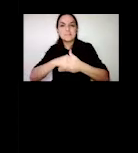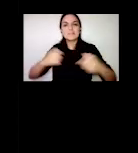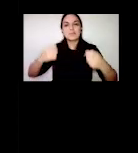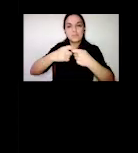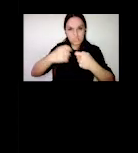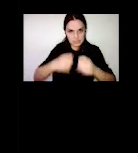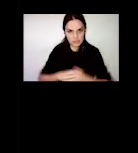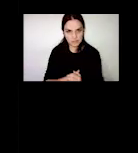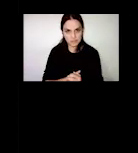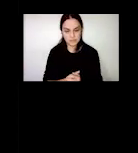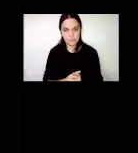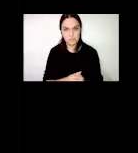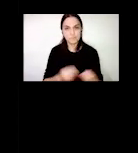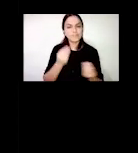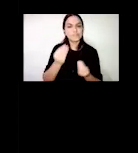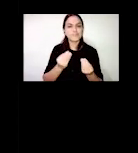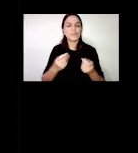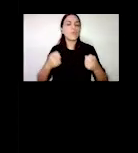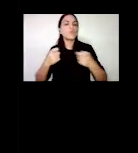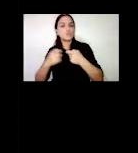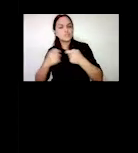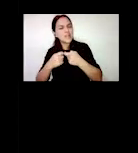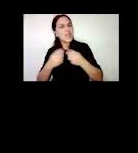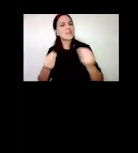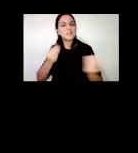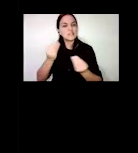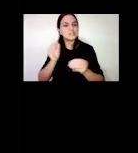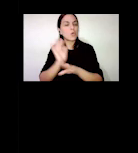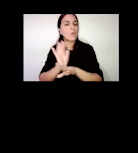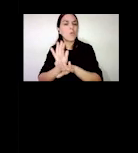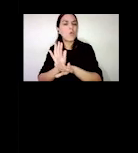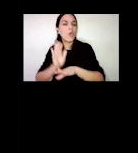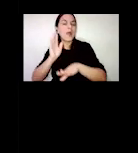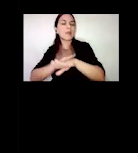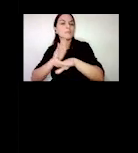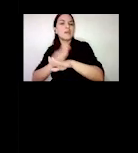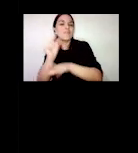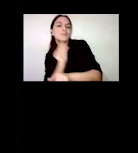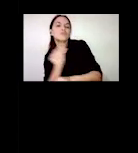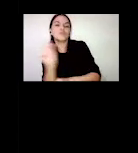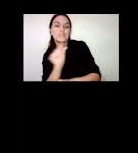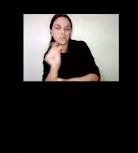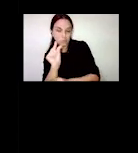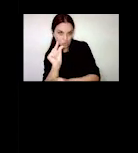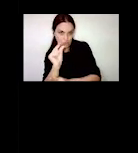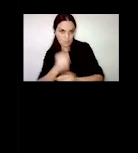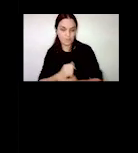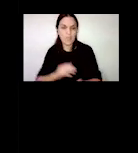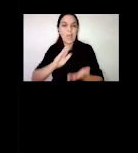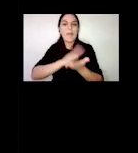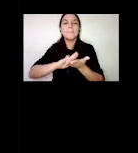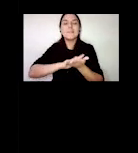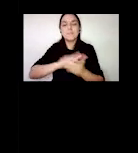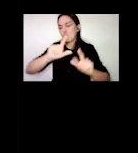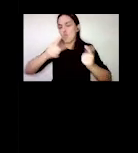Acá va a actuar la sociedad como un responsable sustituto, no va a haber mínimo ni imponible,